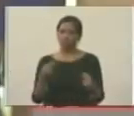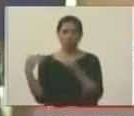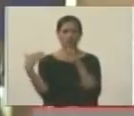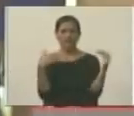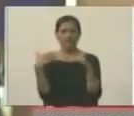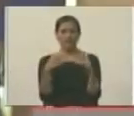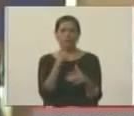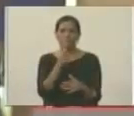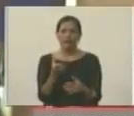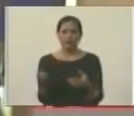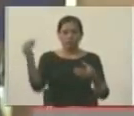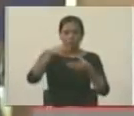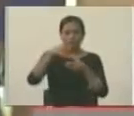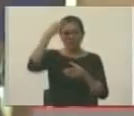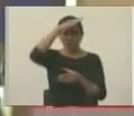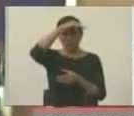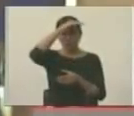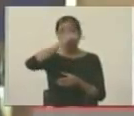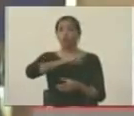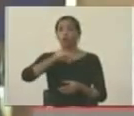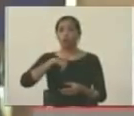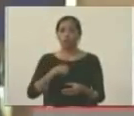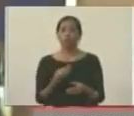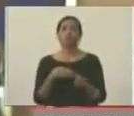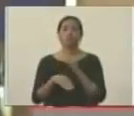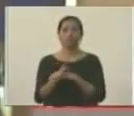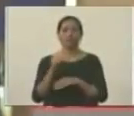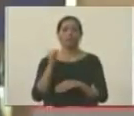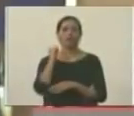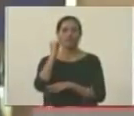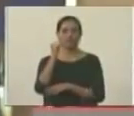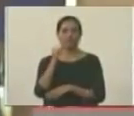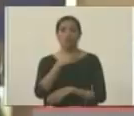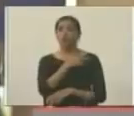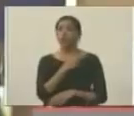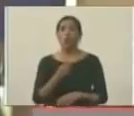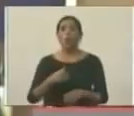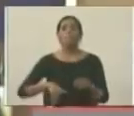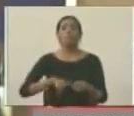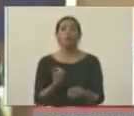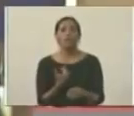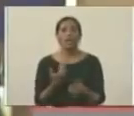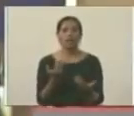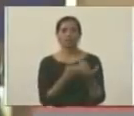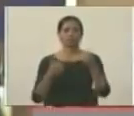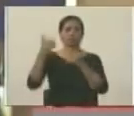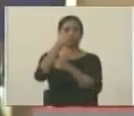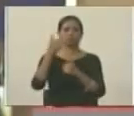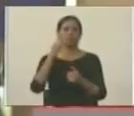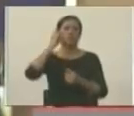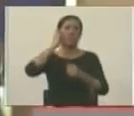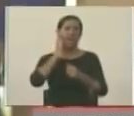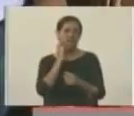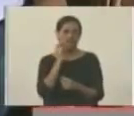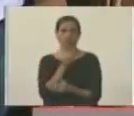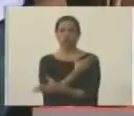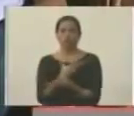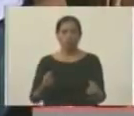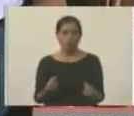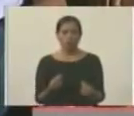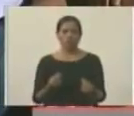Trump le ha metido. Nosotros los vamos a vencer a los supremacistas. No podrán los supremacistas, los racistas,